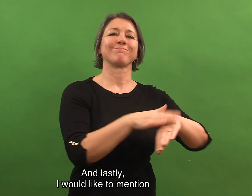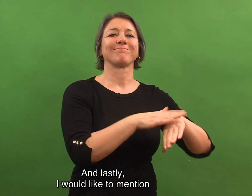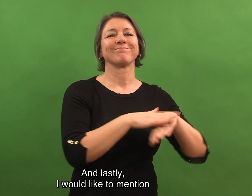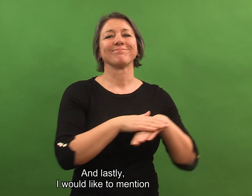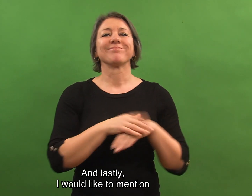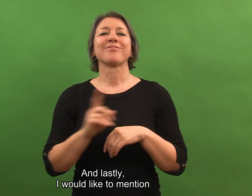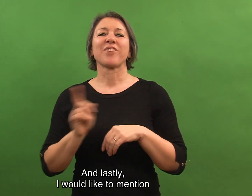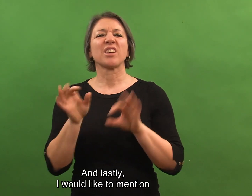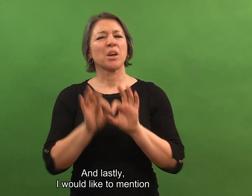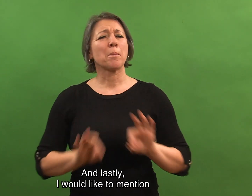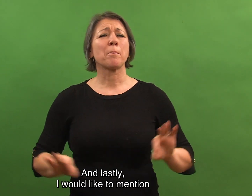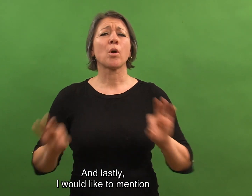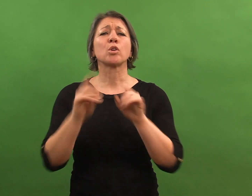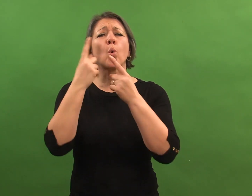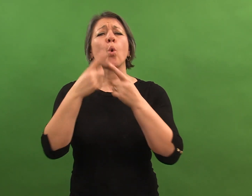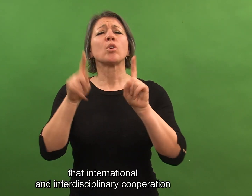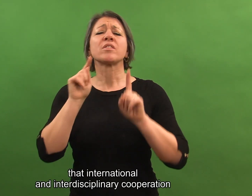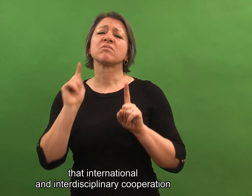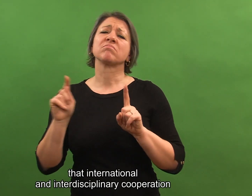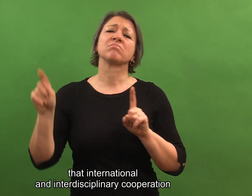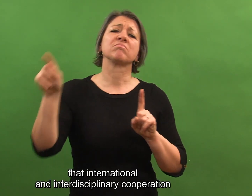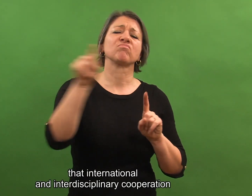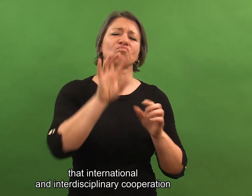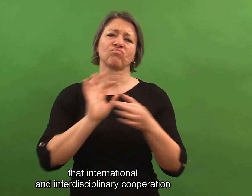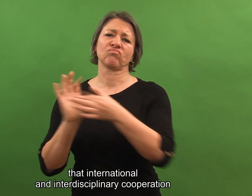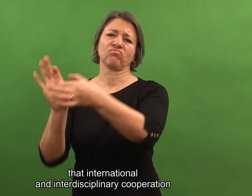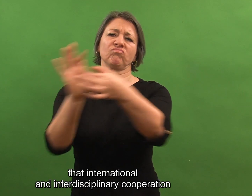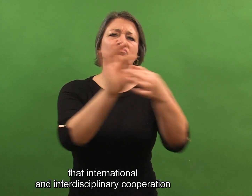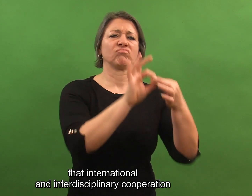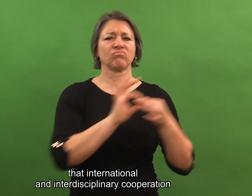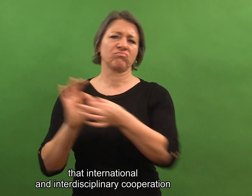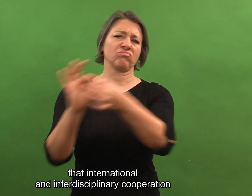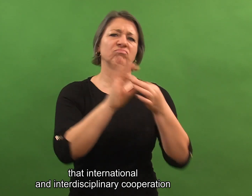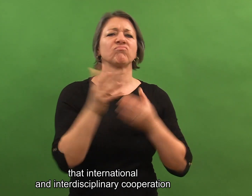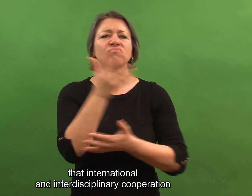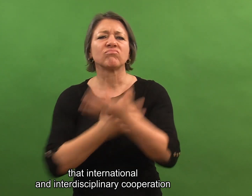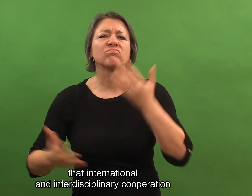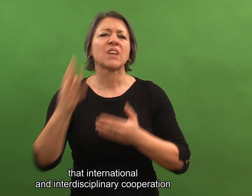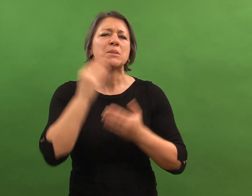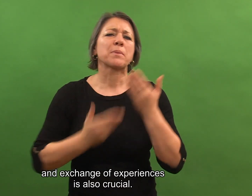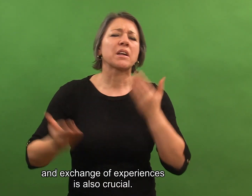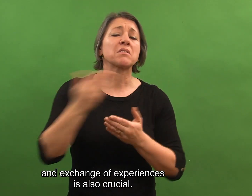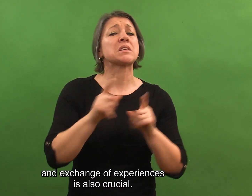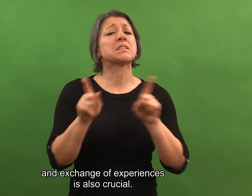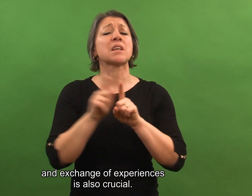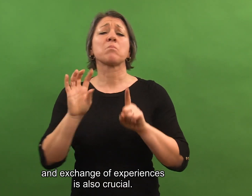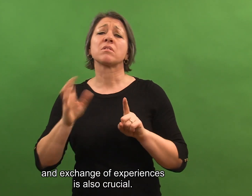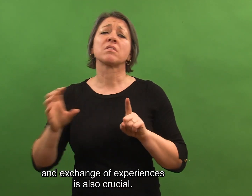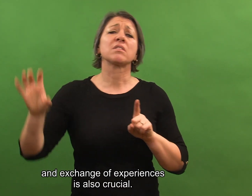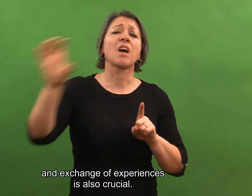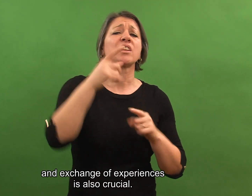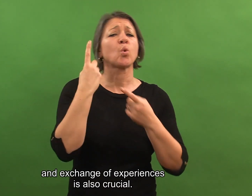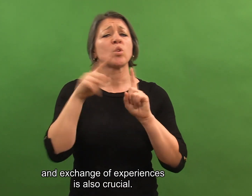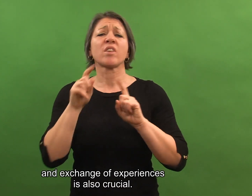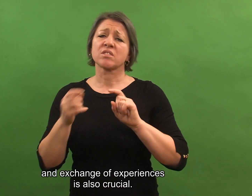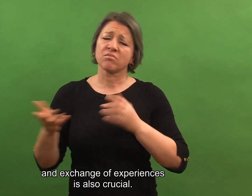de 12 intérpretes y lo hicimos con gran éxito. Por último, me gustaría mencionar que